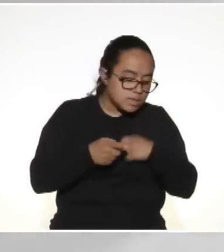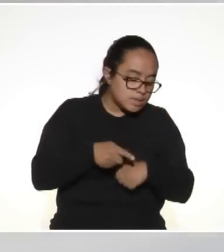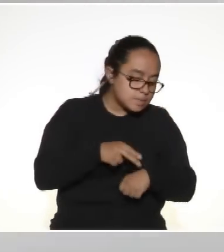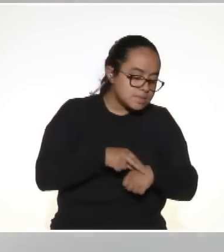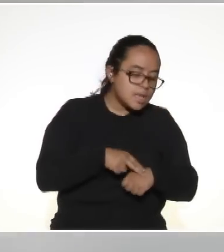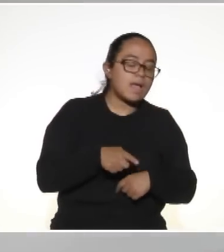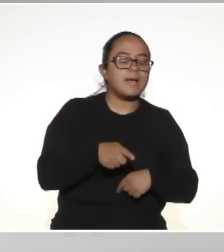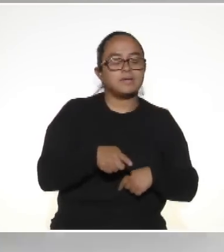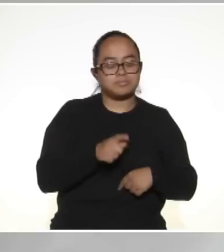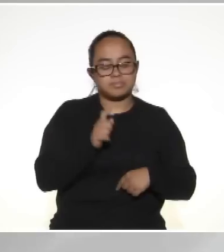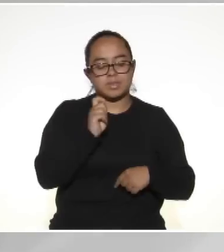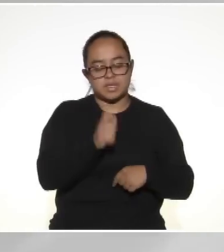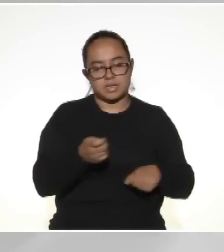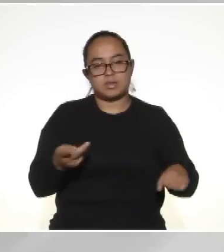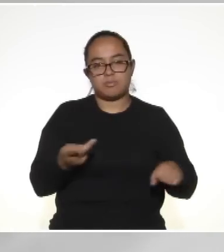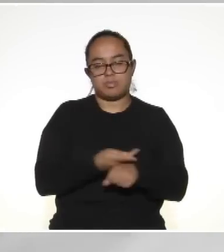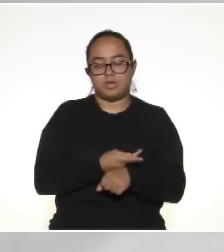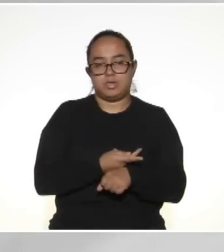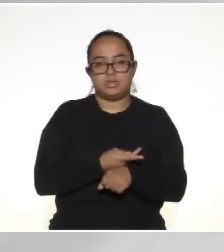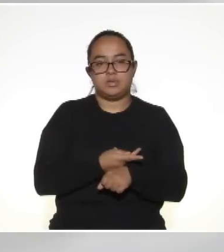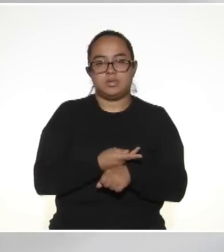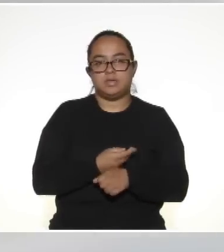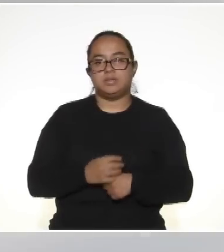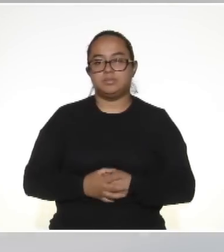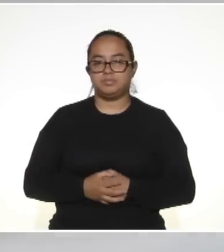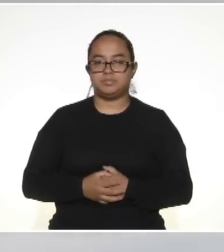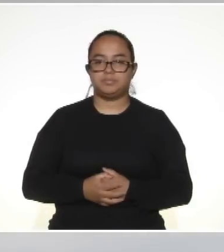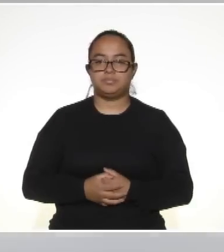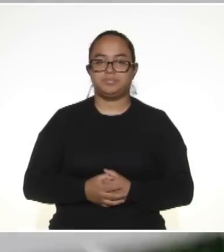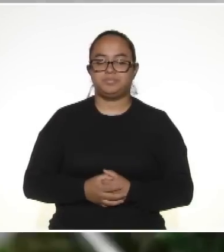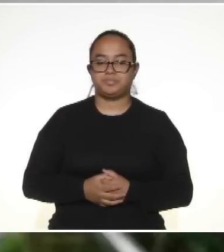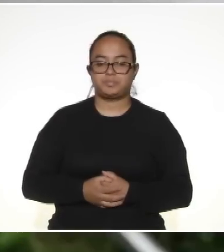médicos puedan saber exactamente qué antídoto utilizar.